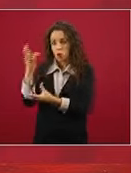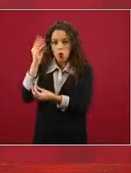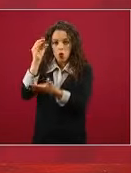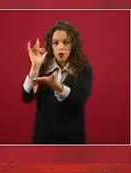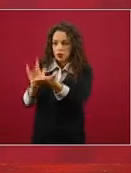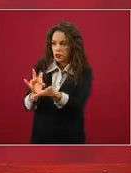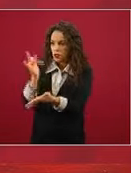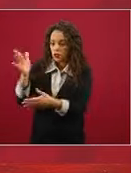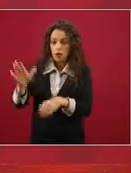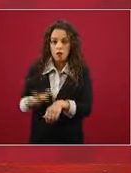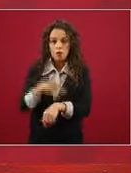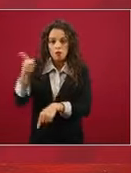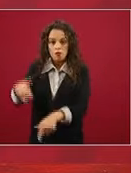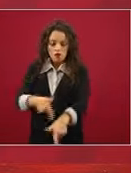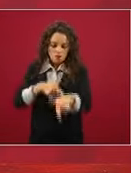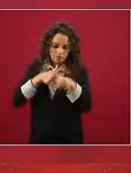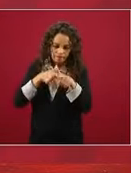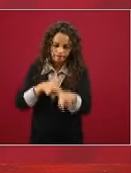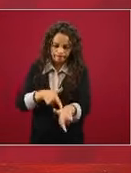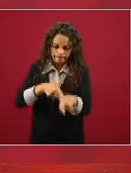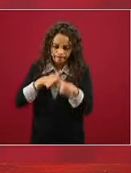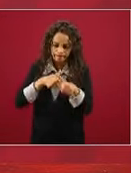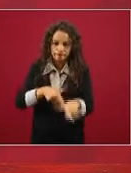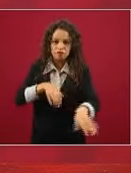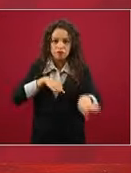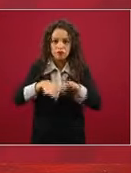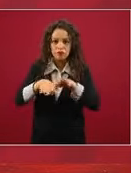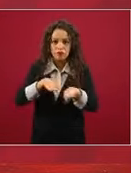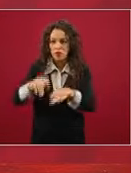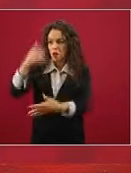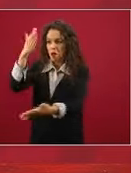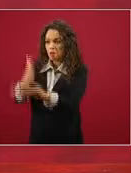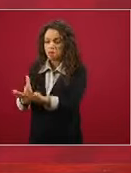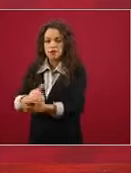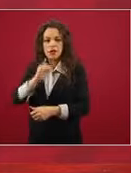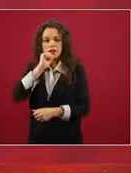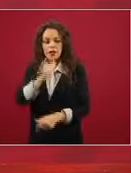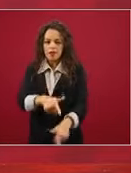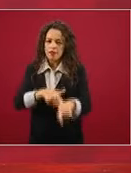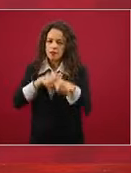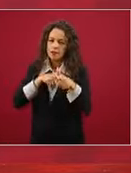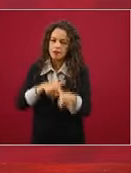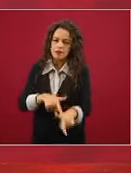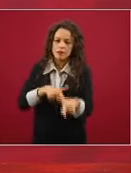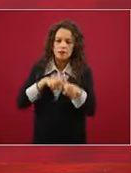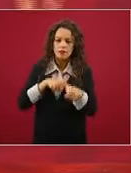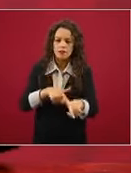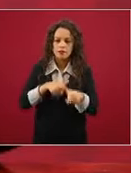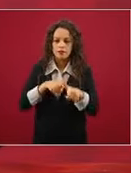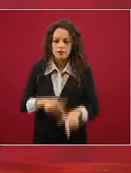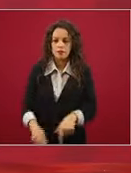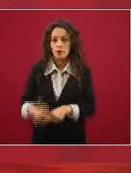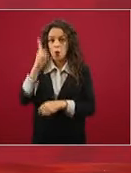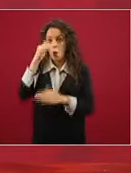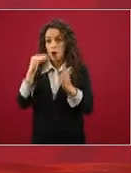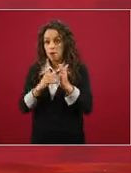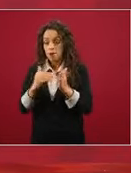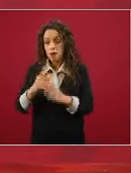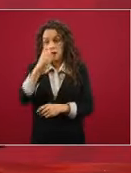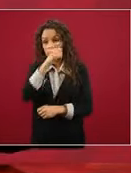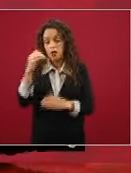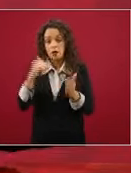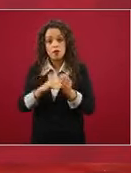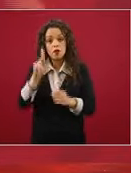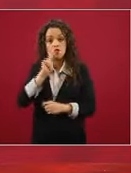han dejado de trabajar un minuto. Todas 1.100.000 pruebas se han hecho en los laboratorios estatales de salud